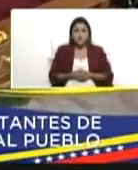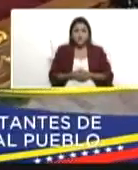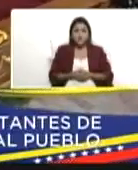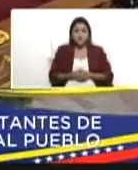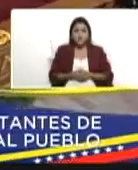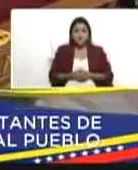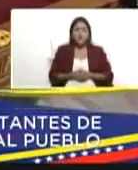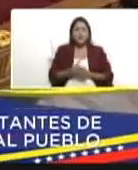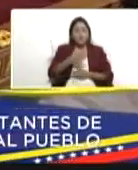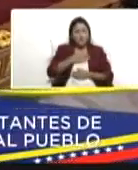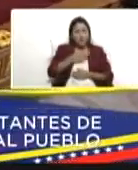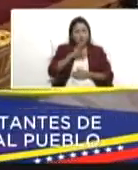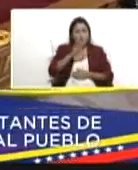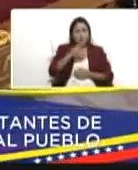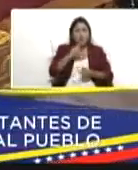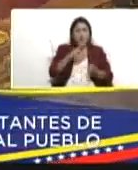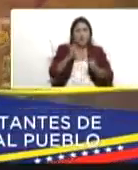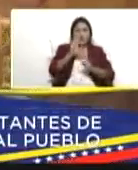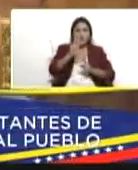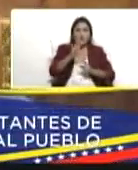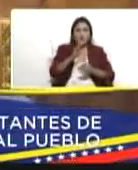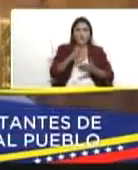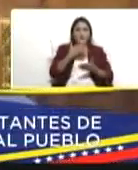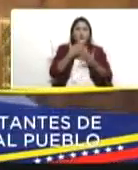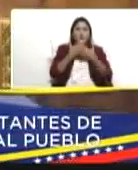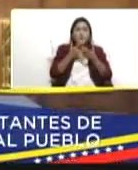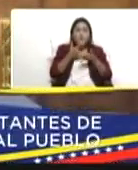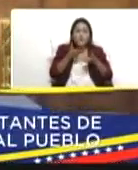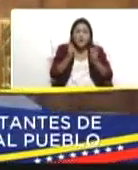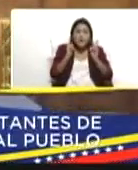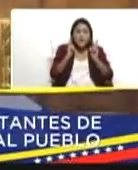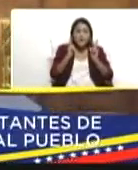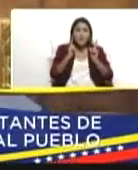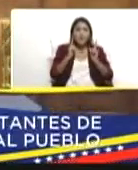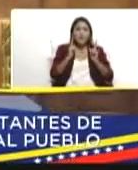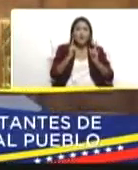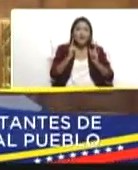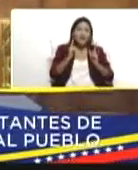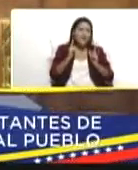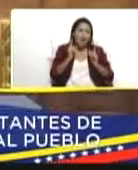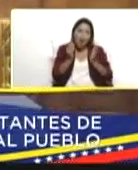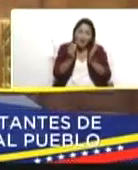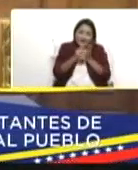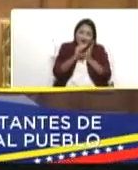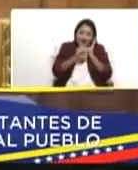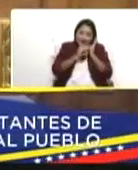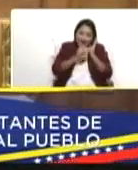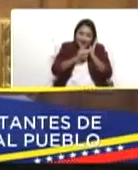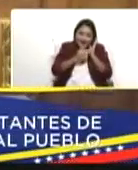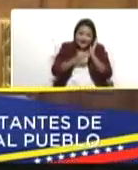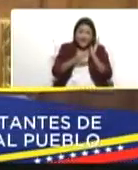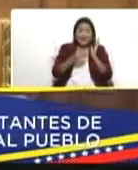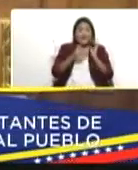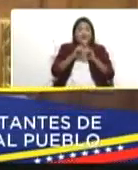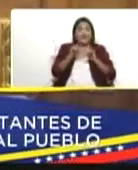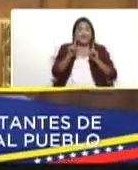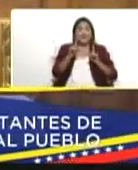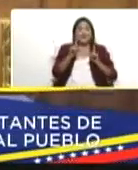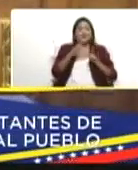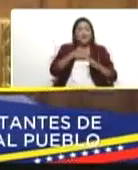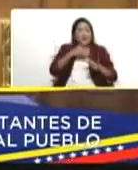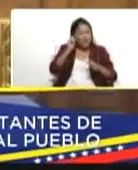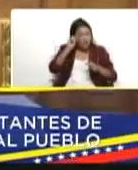tengo que decirlo me lo permiten no forma parte de mi examen pero son cosas que